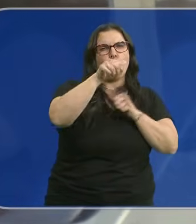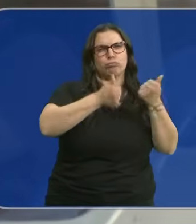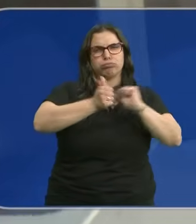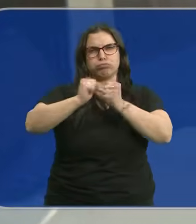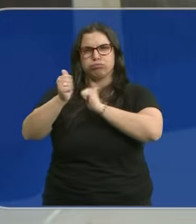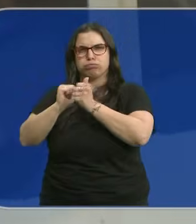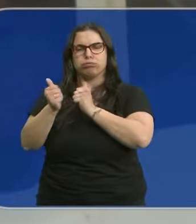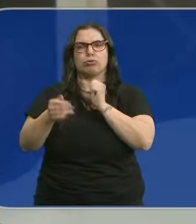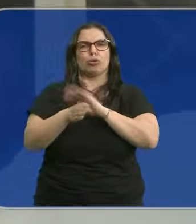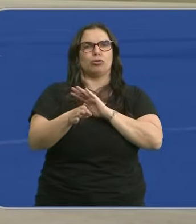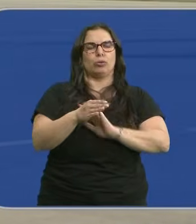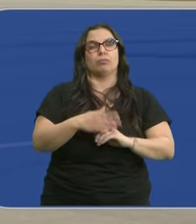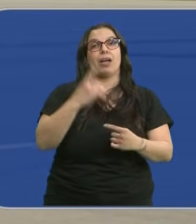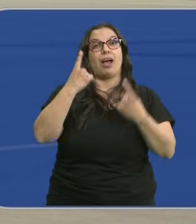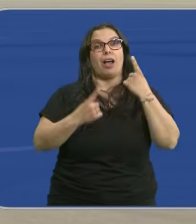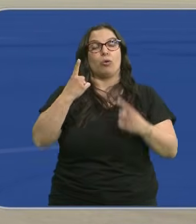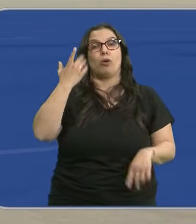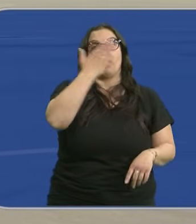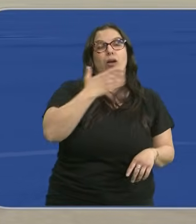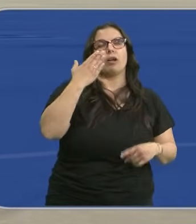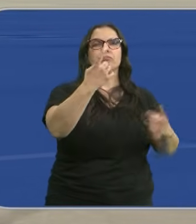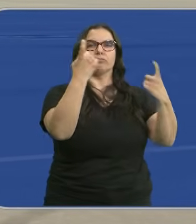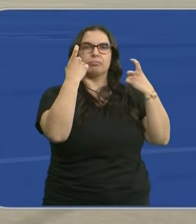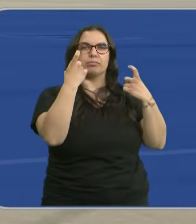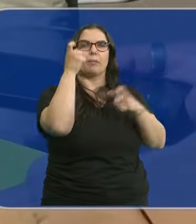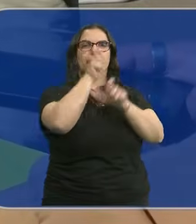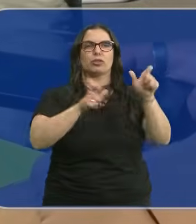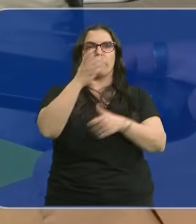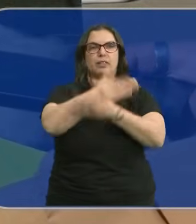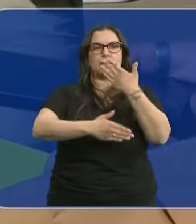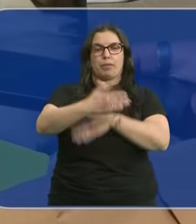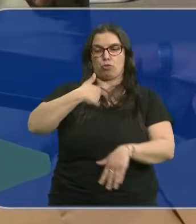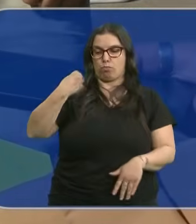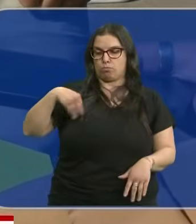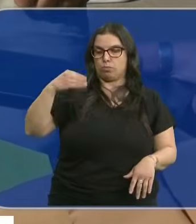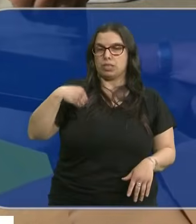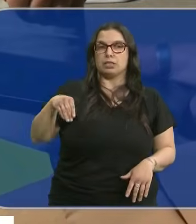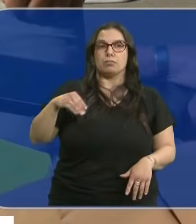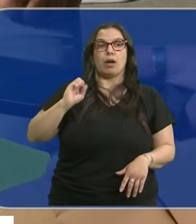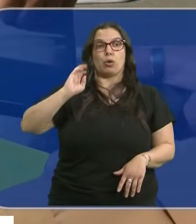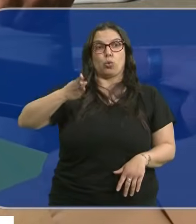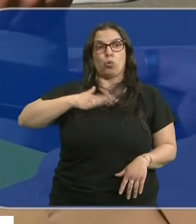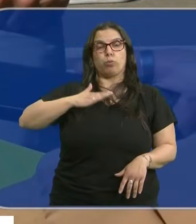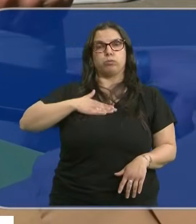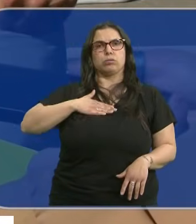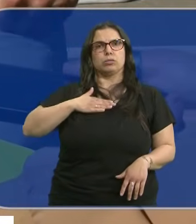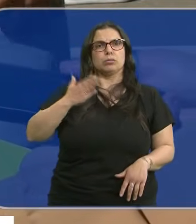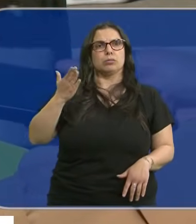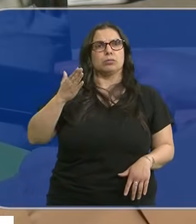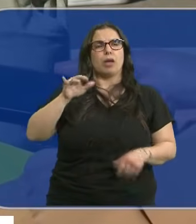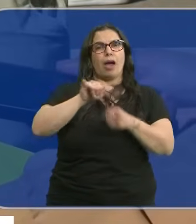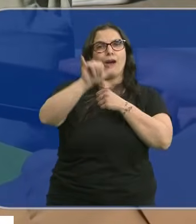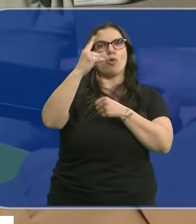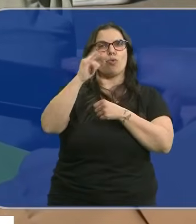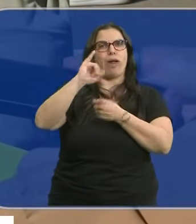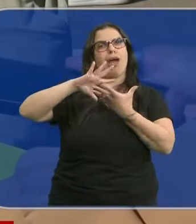Ya hay escuelas que dan clases a gente con discapacidad y yo misma en el club tenemos un